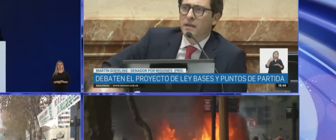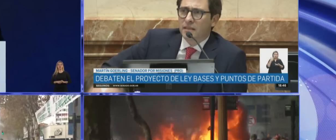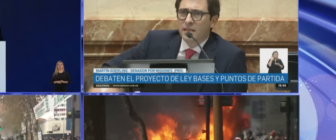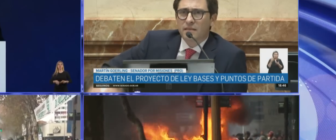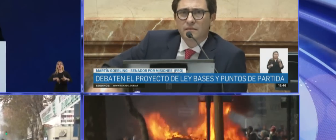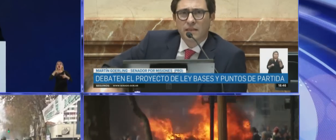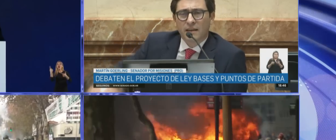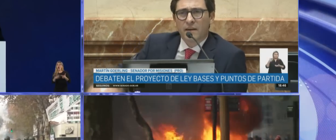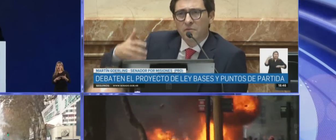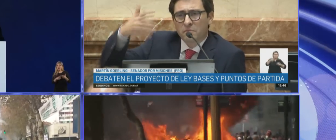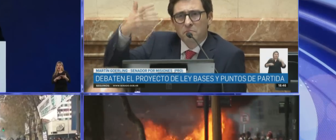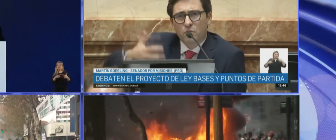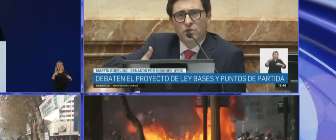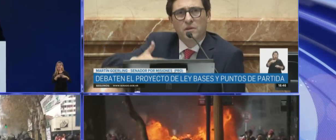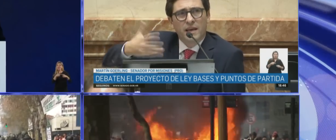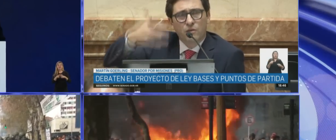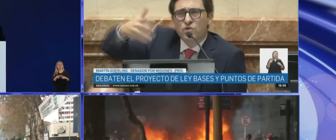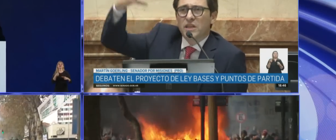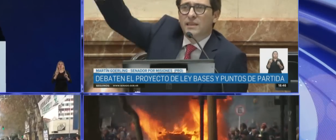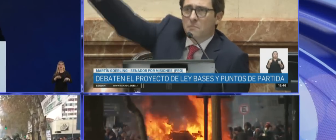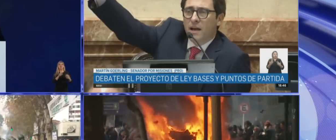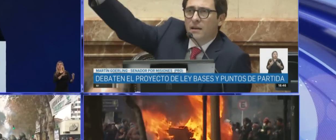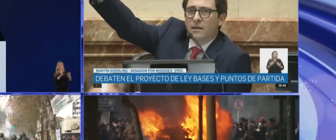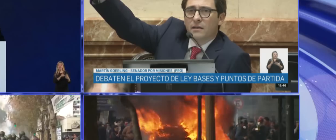Otra discusión que también me parece muy interesante